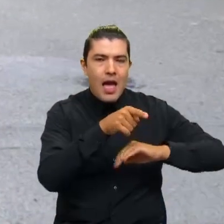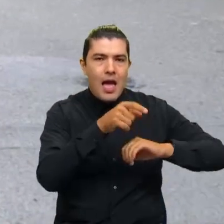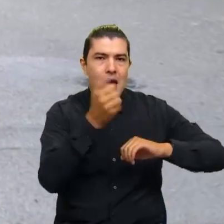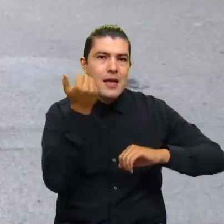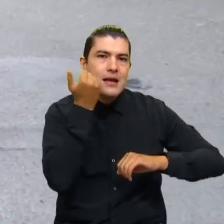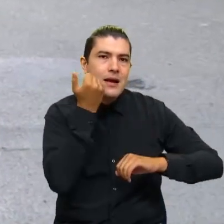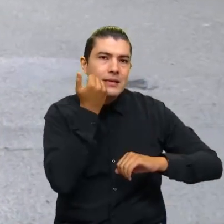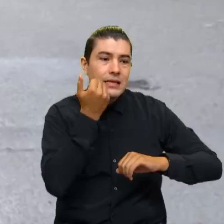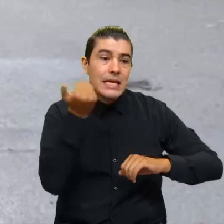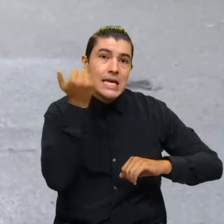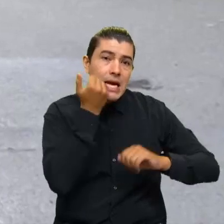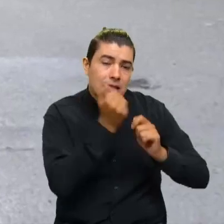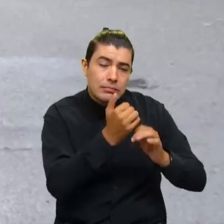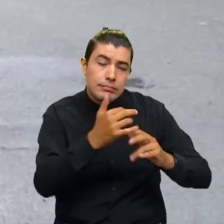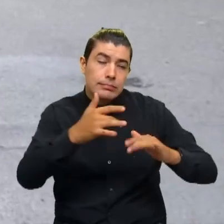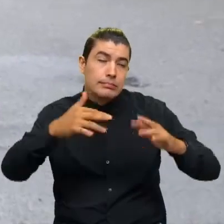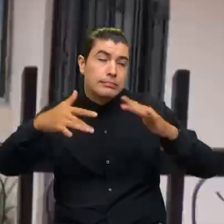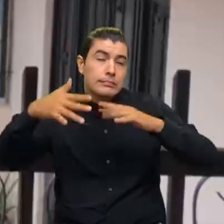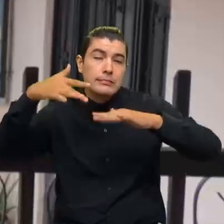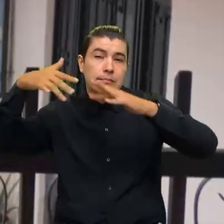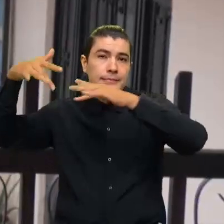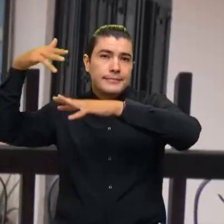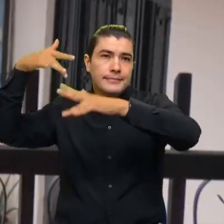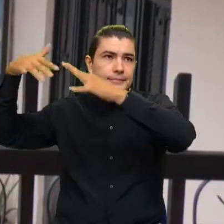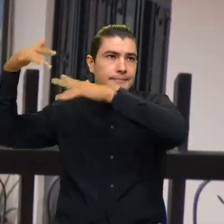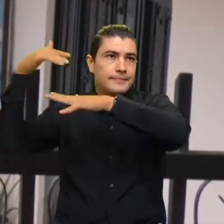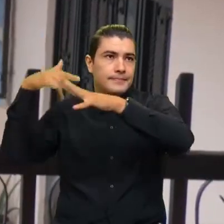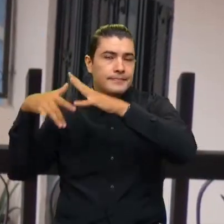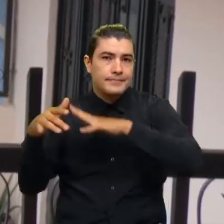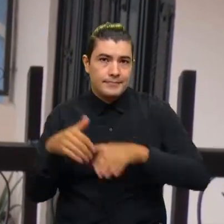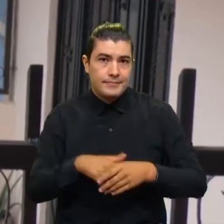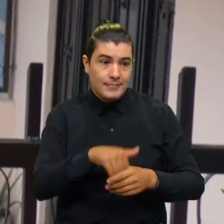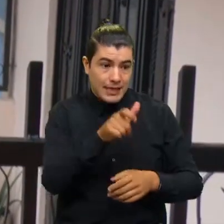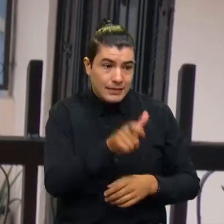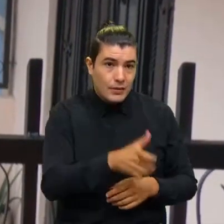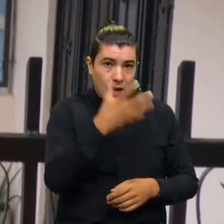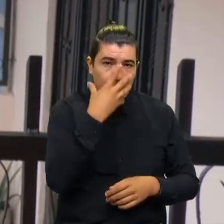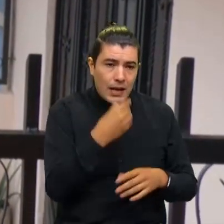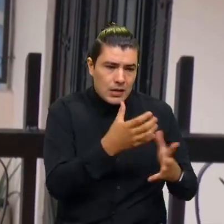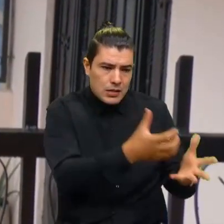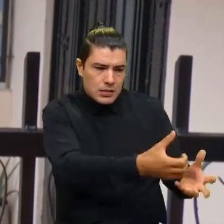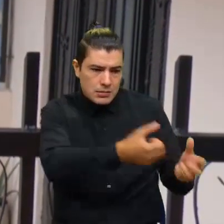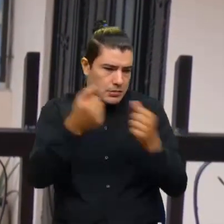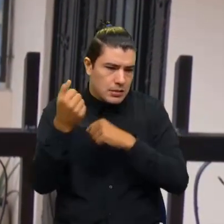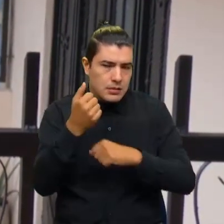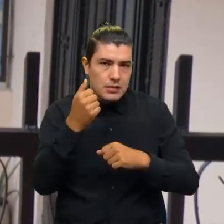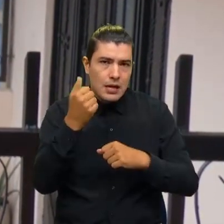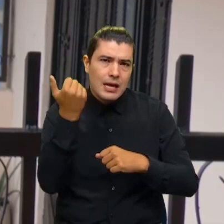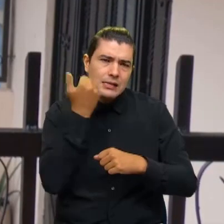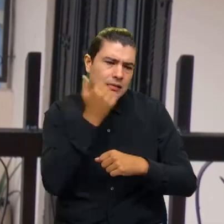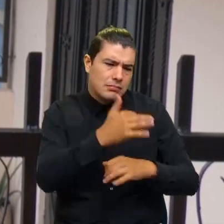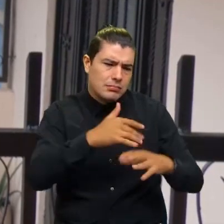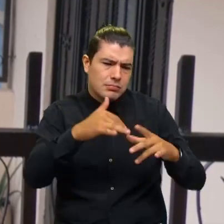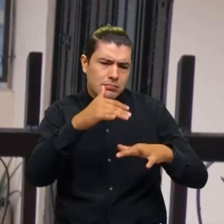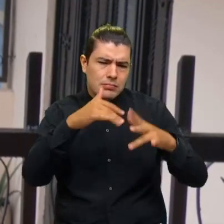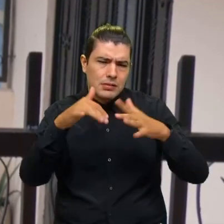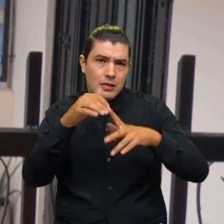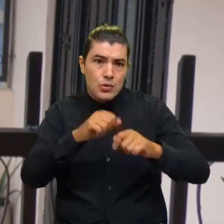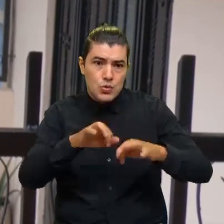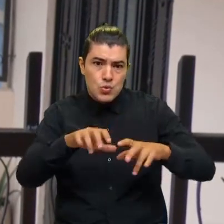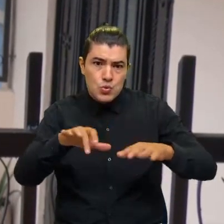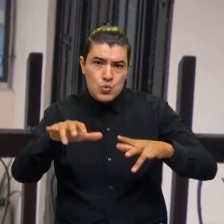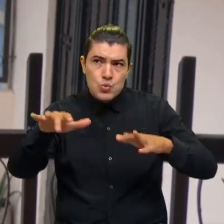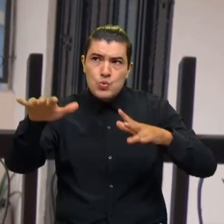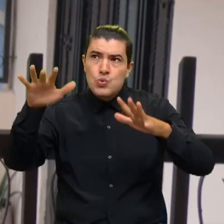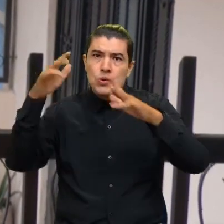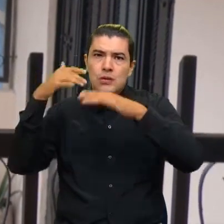este se esparciera por todo el barrio. Arrancó el contador del gas y eso era impresionante, el gas que salía. Nos